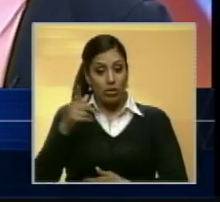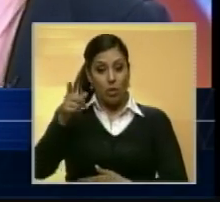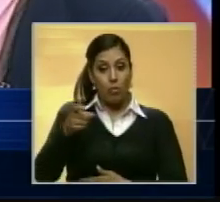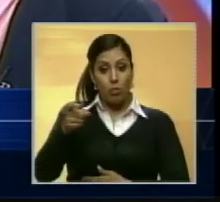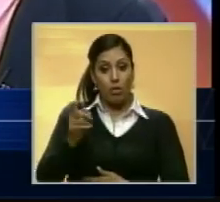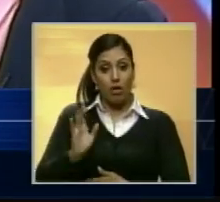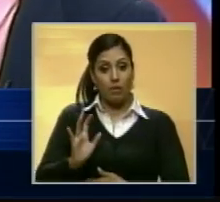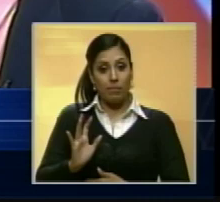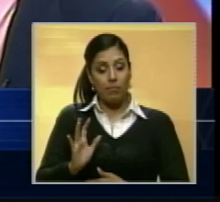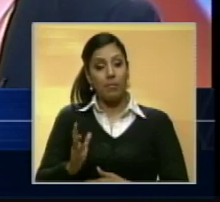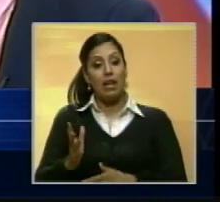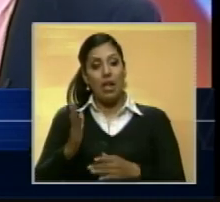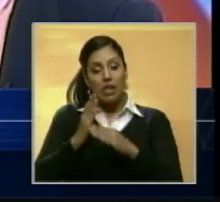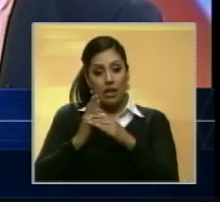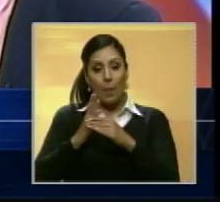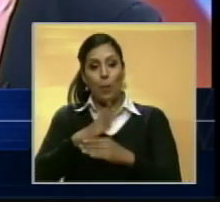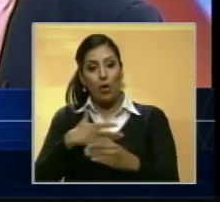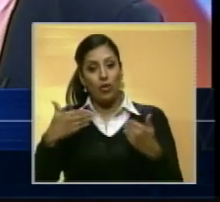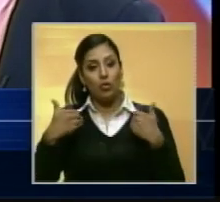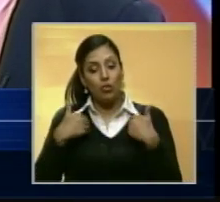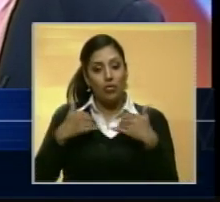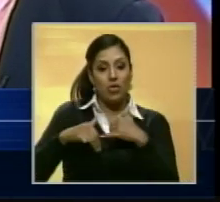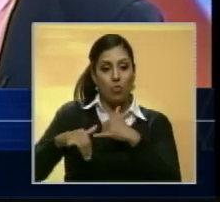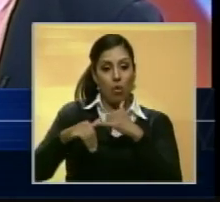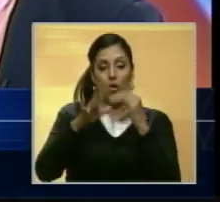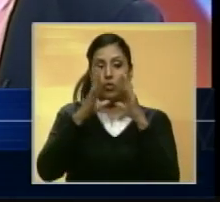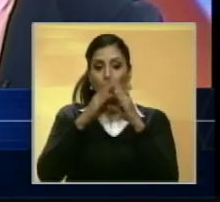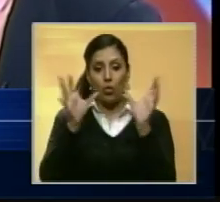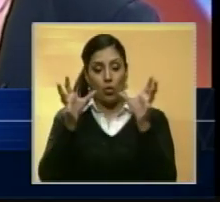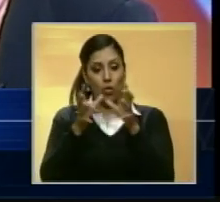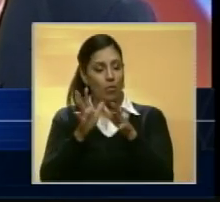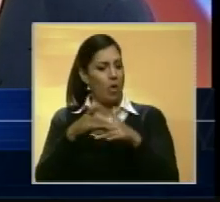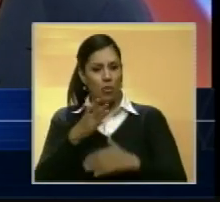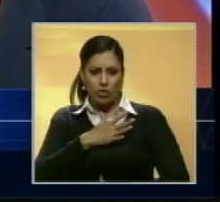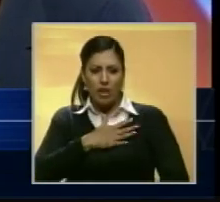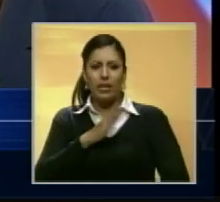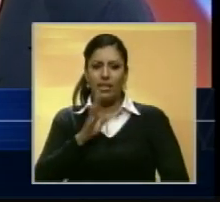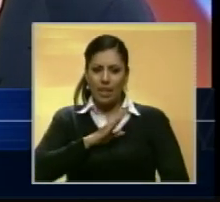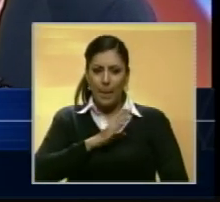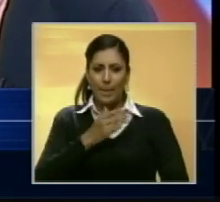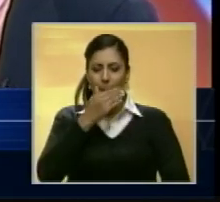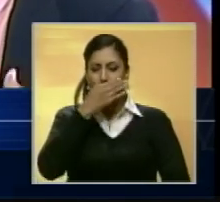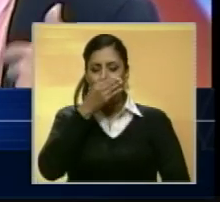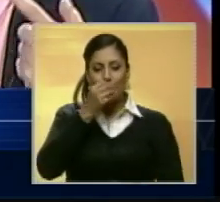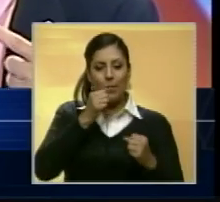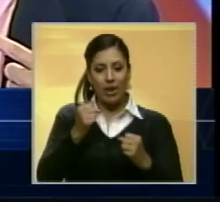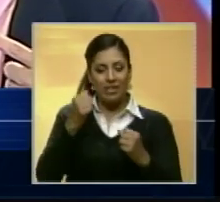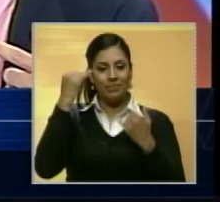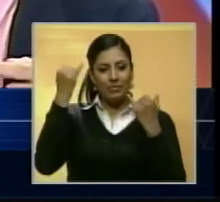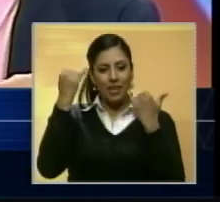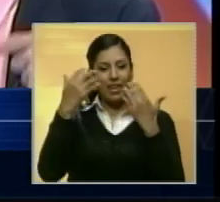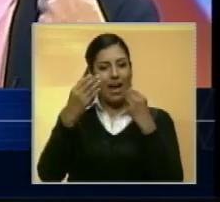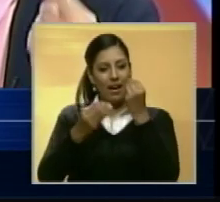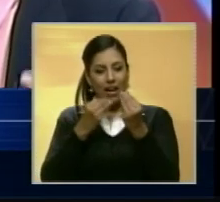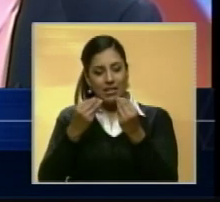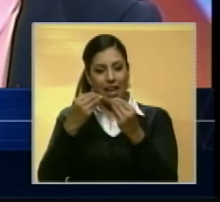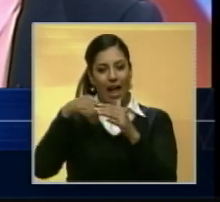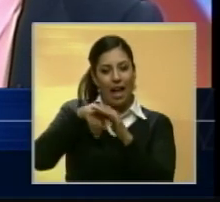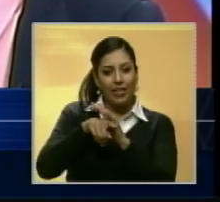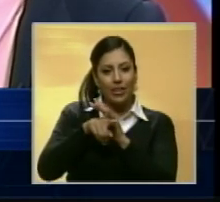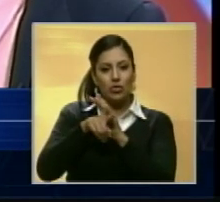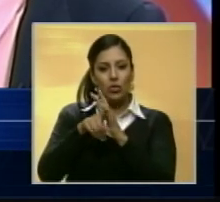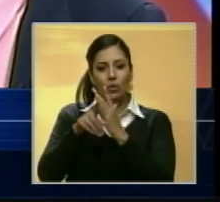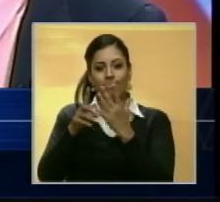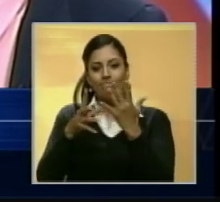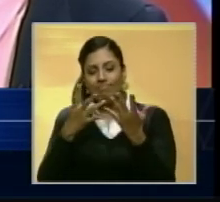buscan. Parálisis que puede afectar por igual a todos los sectores, porque nosotros también tenemos nuestras potencialidades para estar dentro de